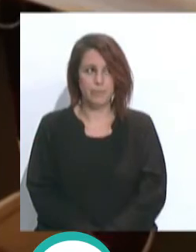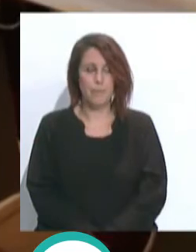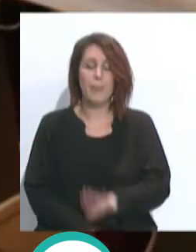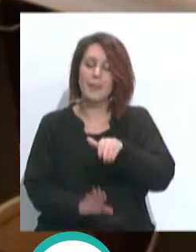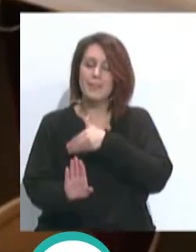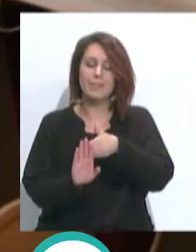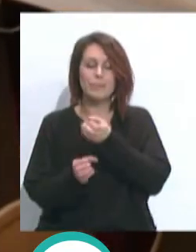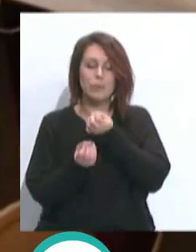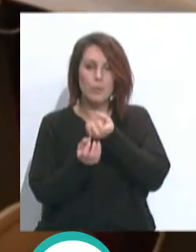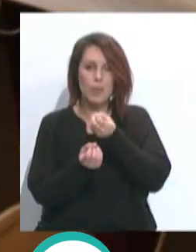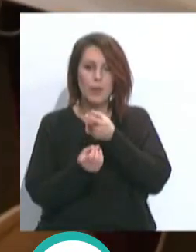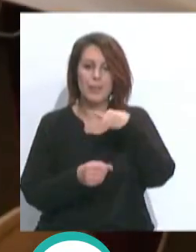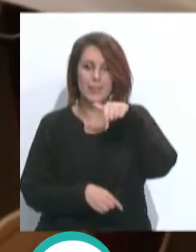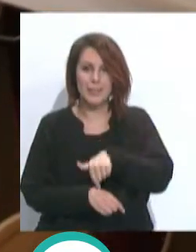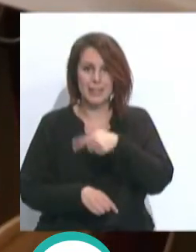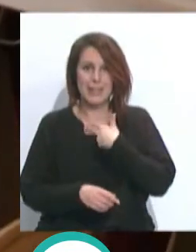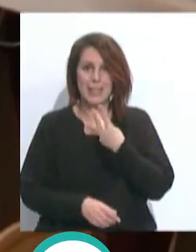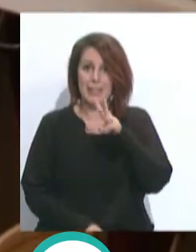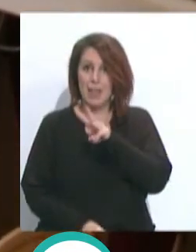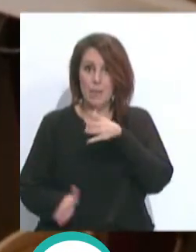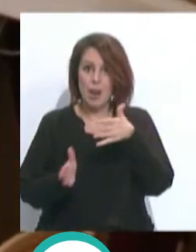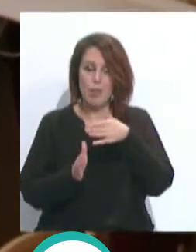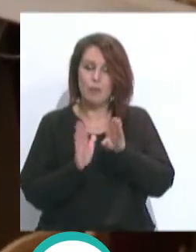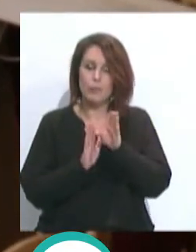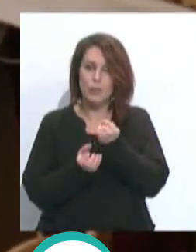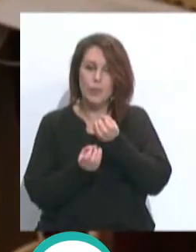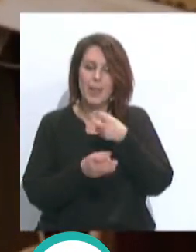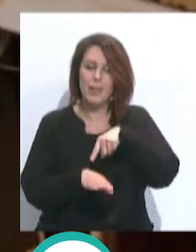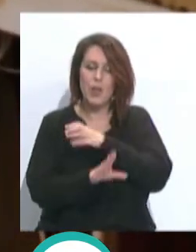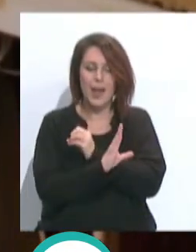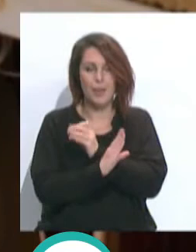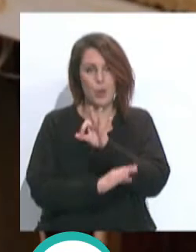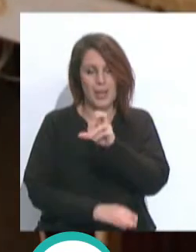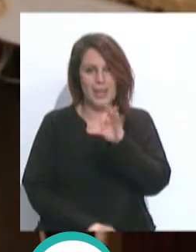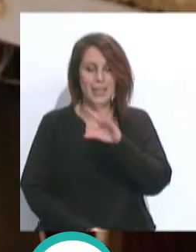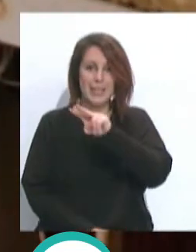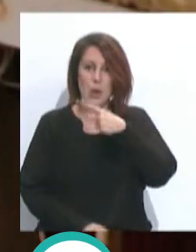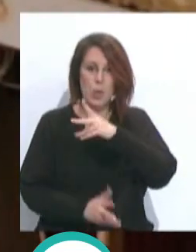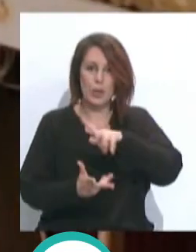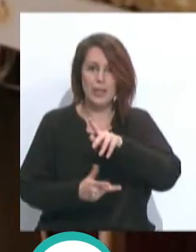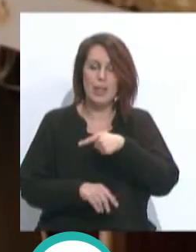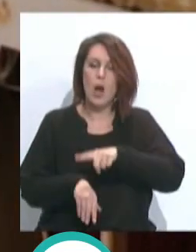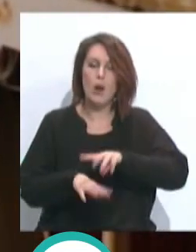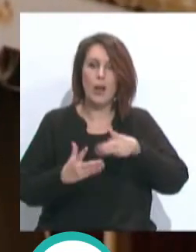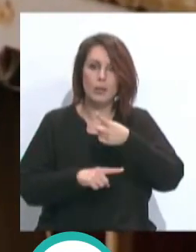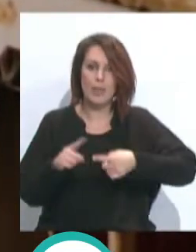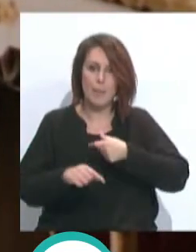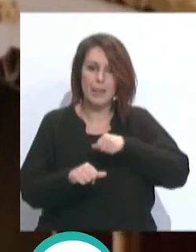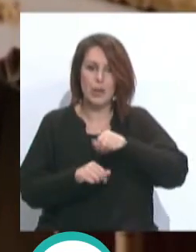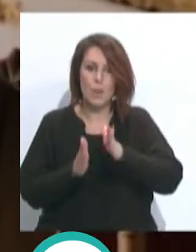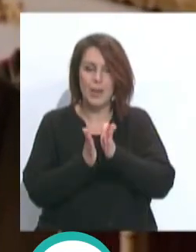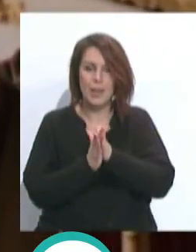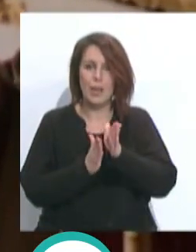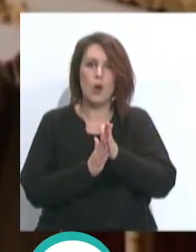amor. Hasta aquí la información que nos deja hasta el momento este 3 de marzo. Siguen informados en ondacadiz.es. Segunda edición a partir de las 8:30 con nuestro